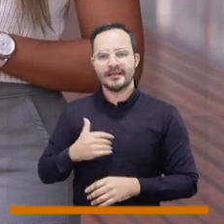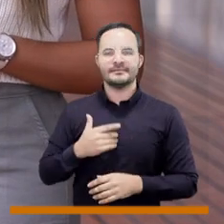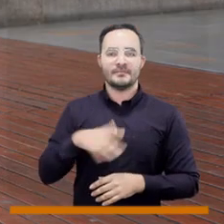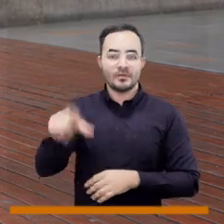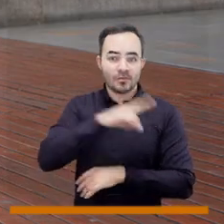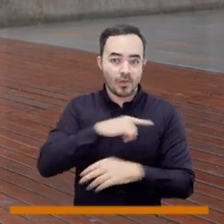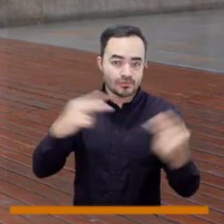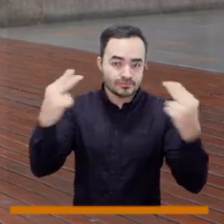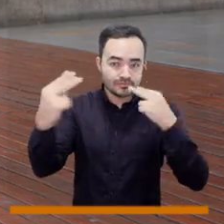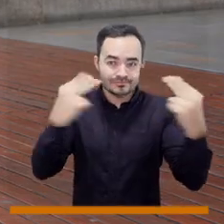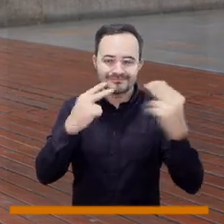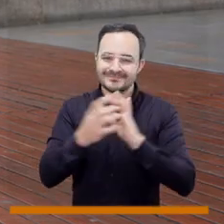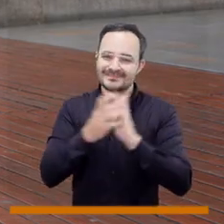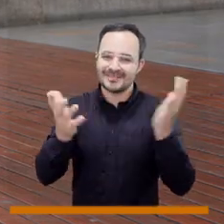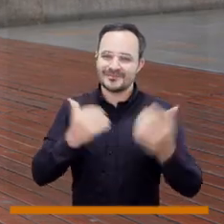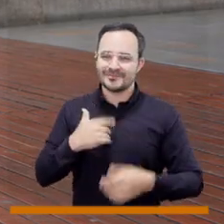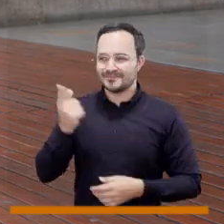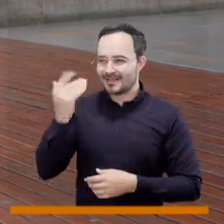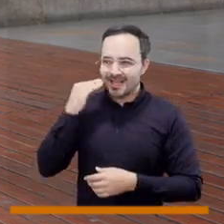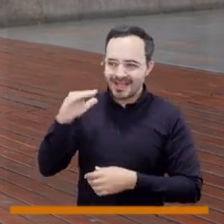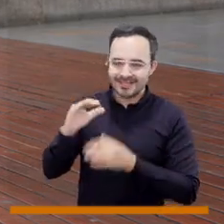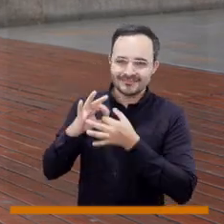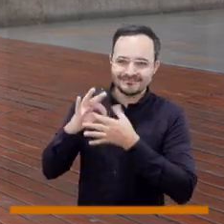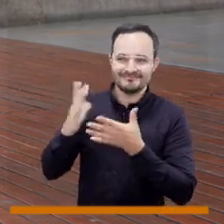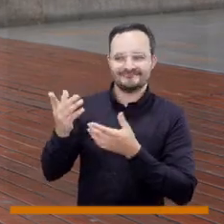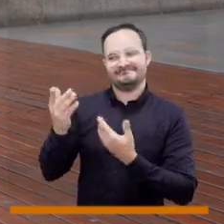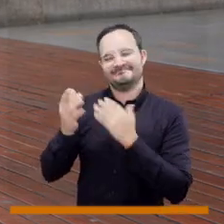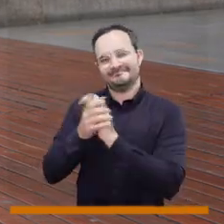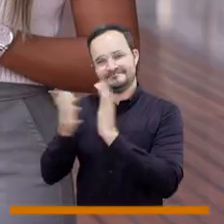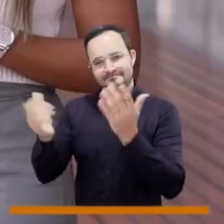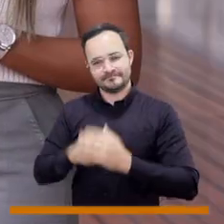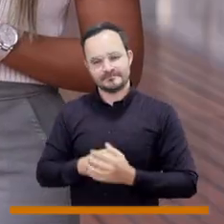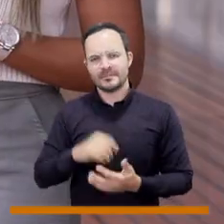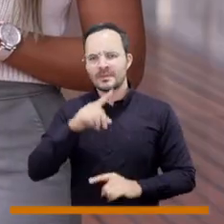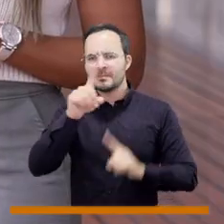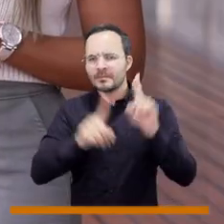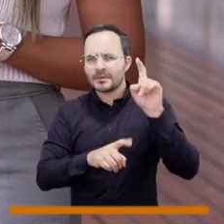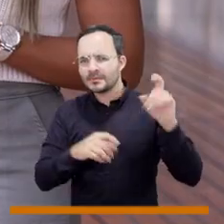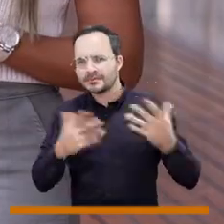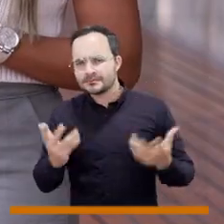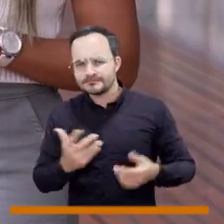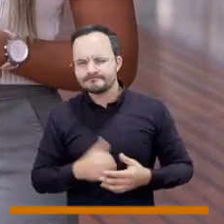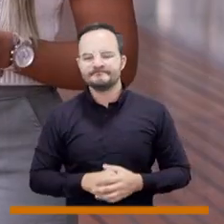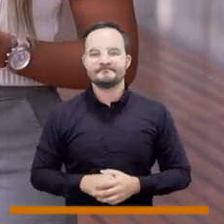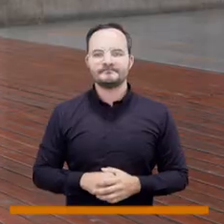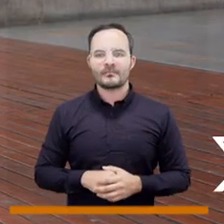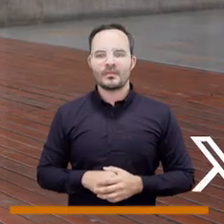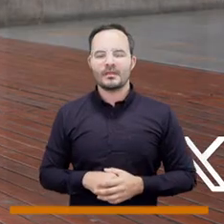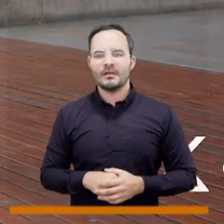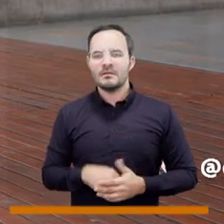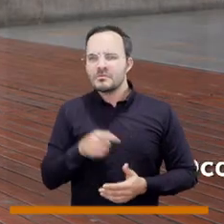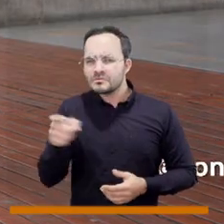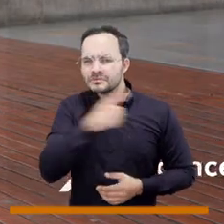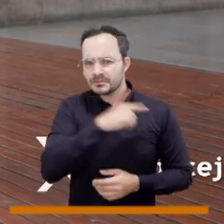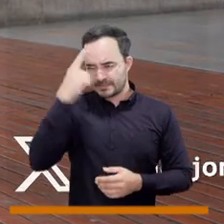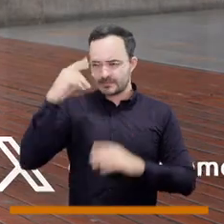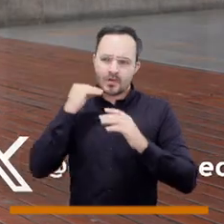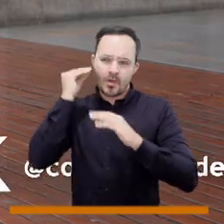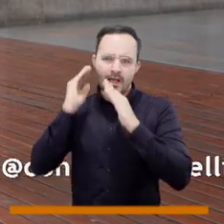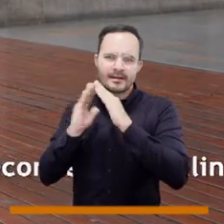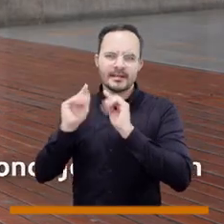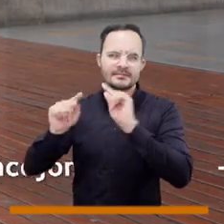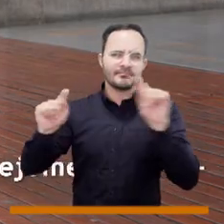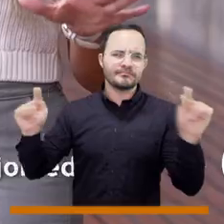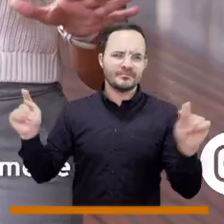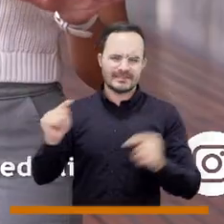a Katherine. Y les recuerdo, la pregunta de la semana es, ¿dónde está la mayor debilidad en la familia